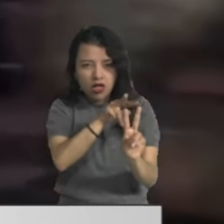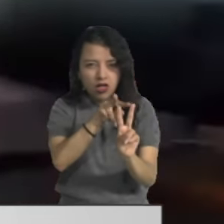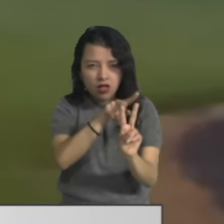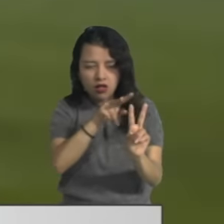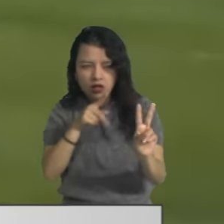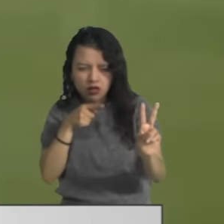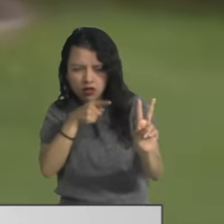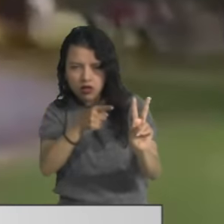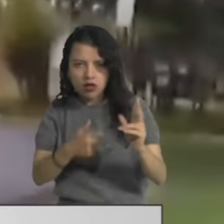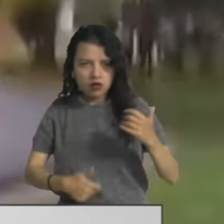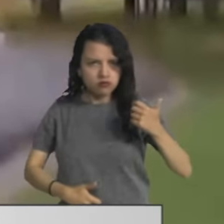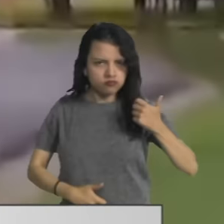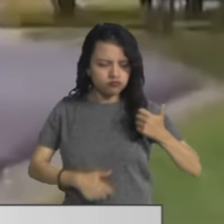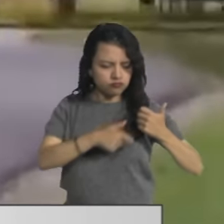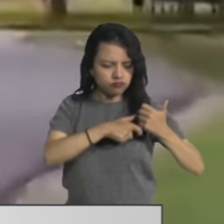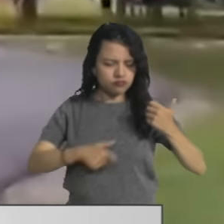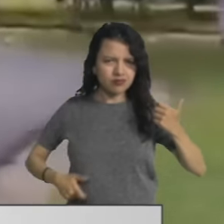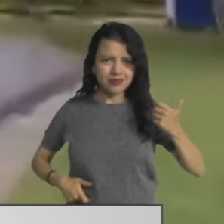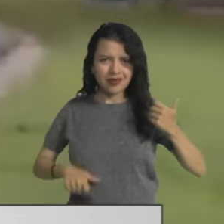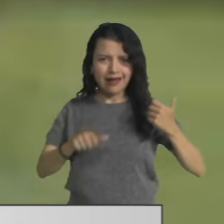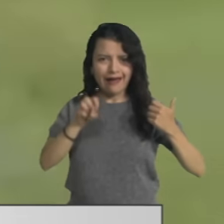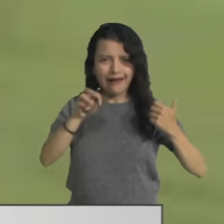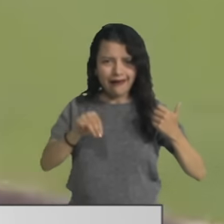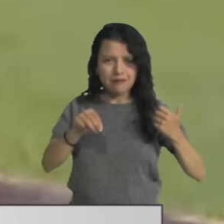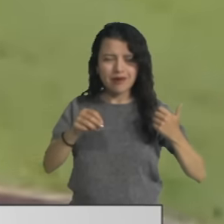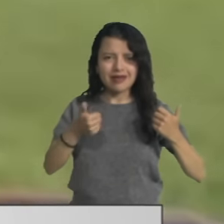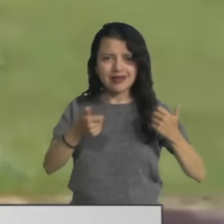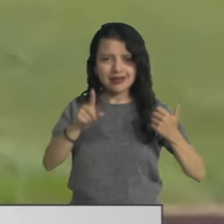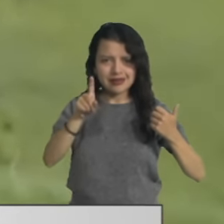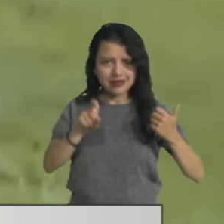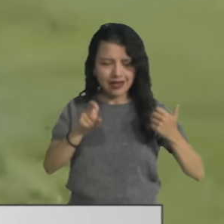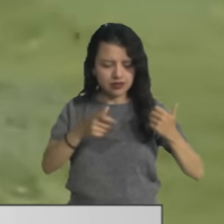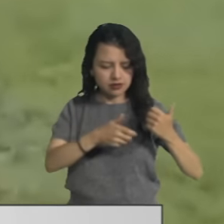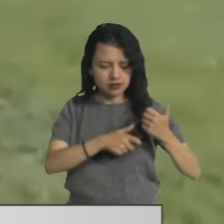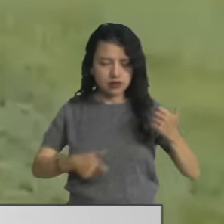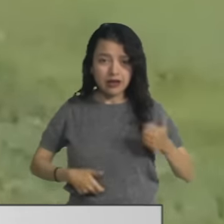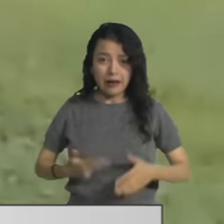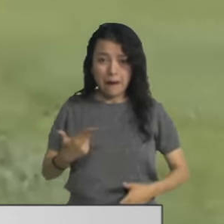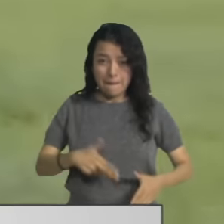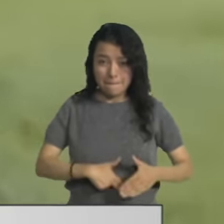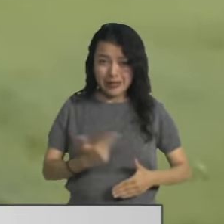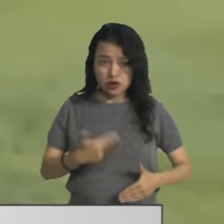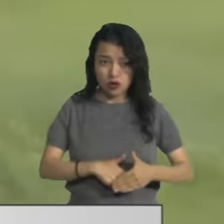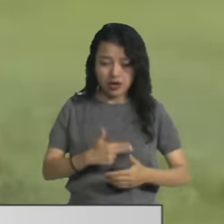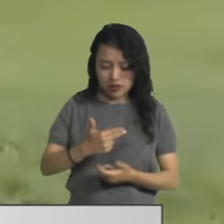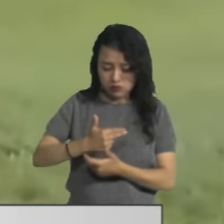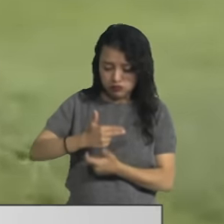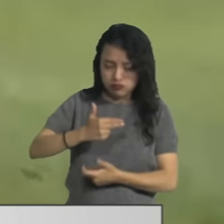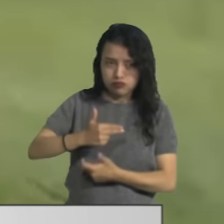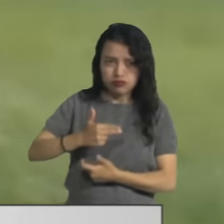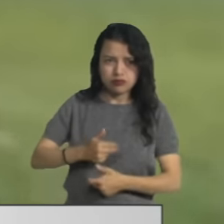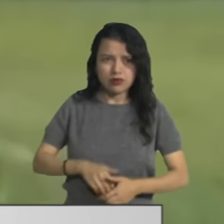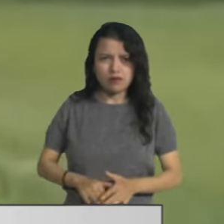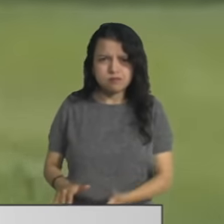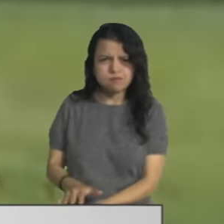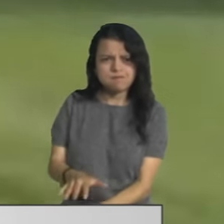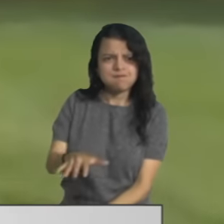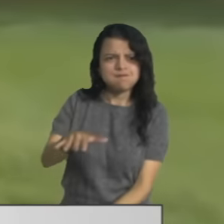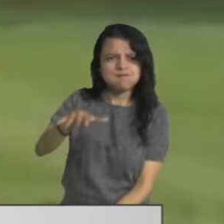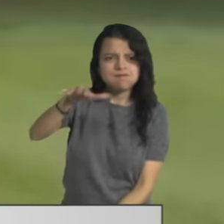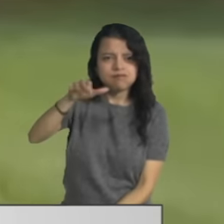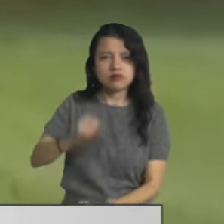fusiles M16 calibre 5.56, pistolas, más de 2.500 unidades de munición de diferentes calibres, una